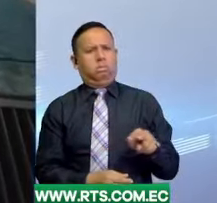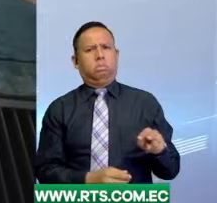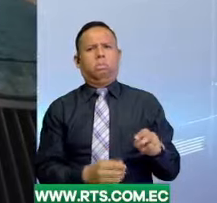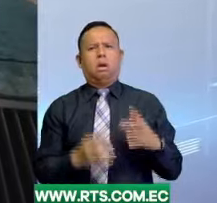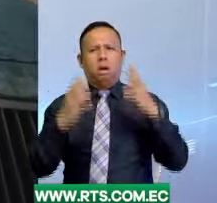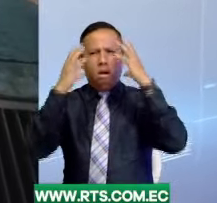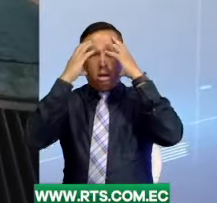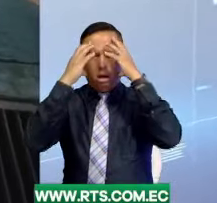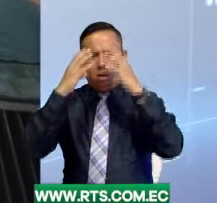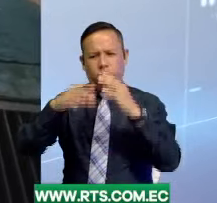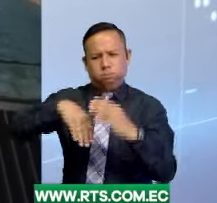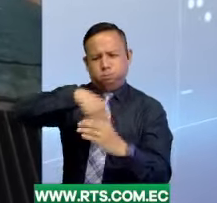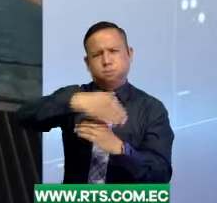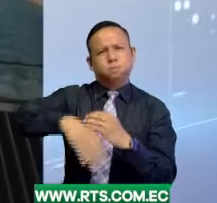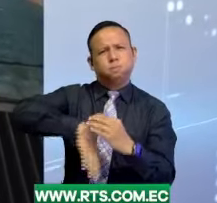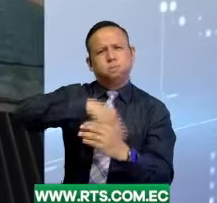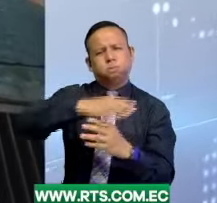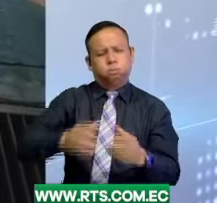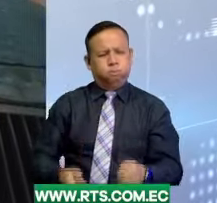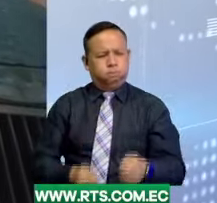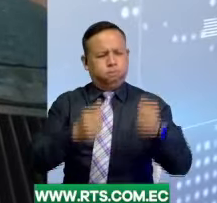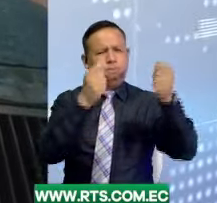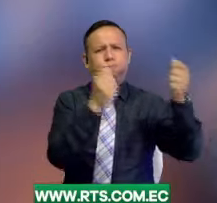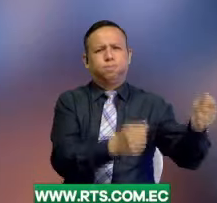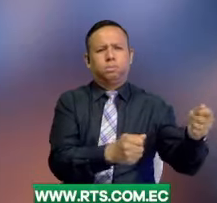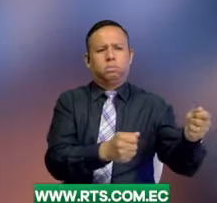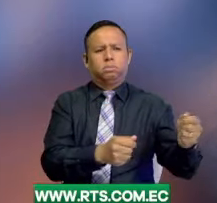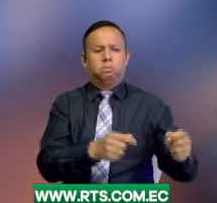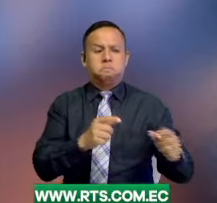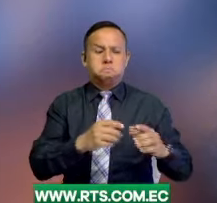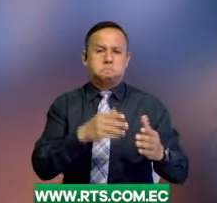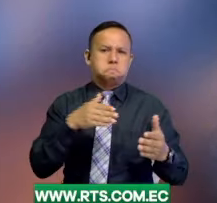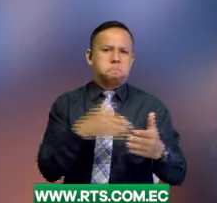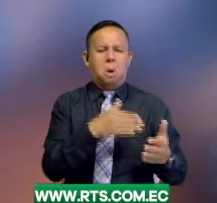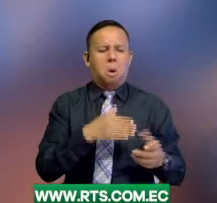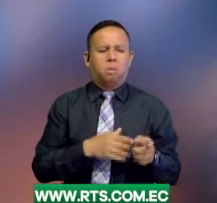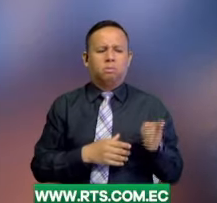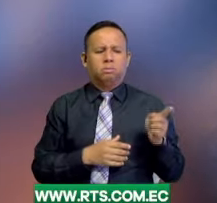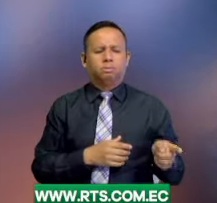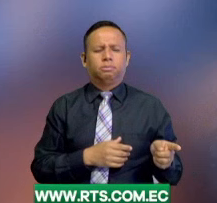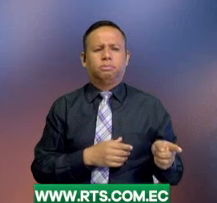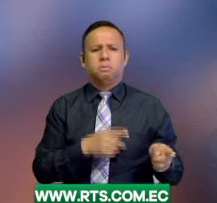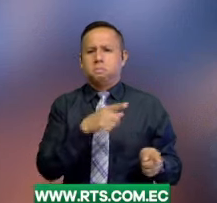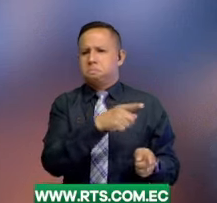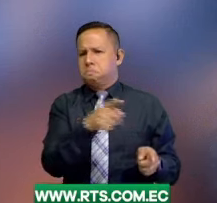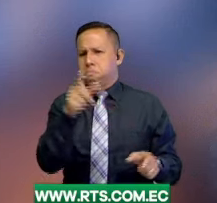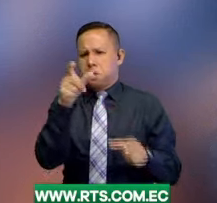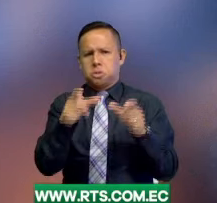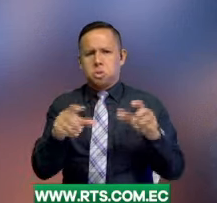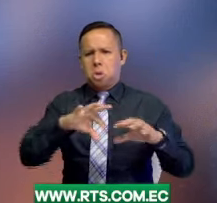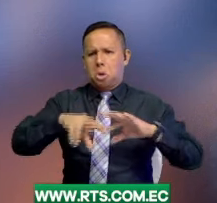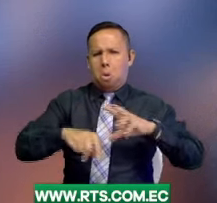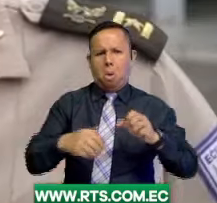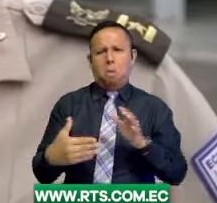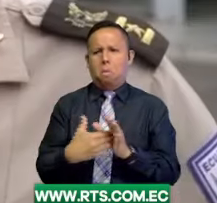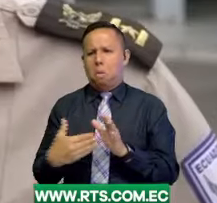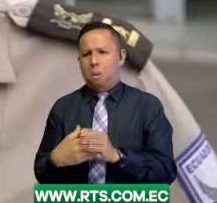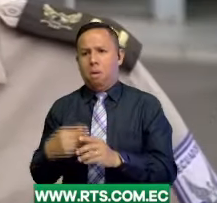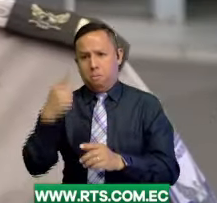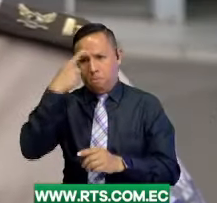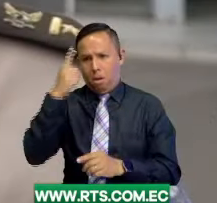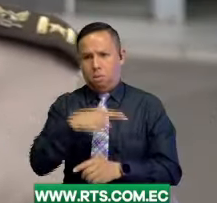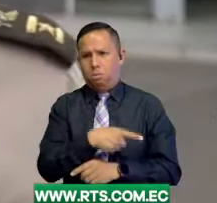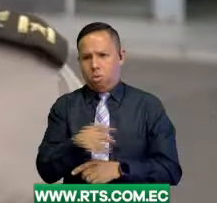en plásticos y con un mensaje de amenaza a quienes cometen actos ilícitos en el sector. Se